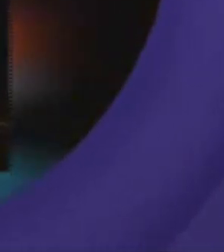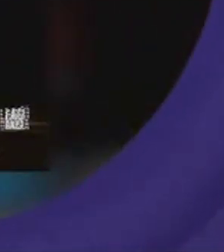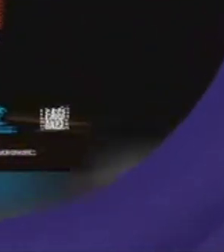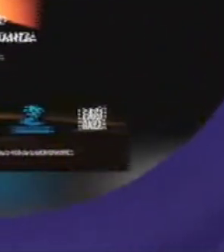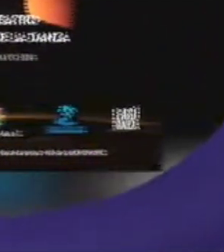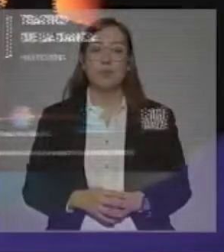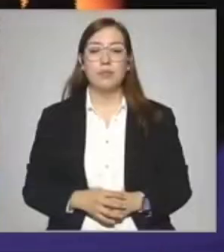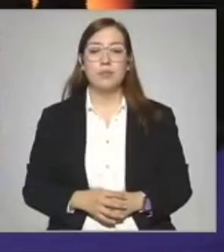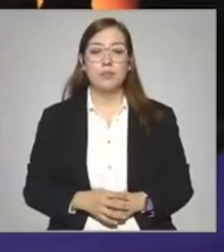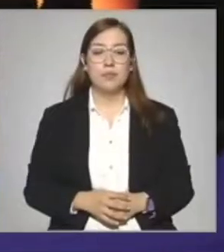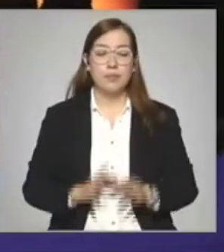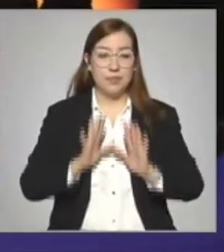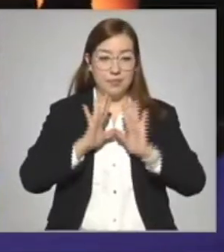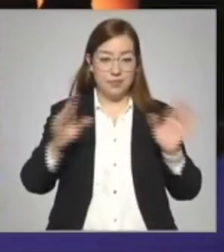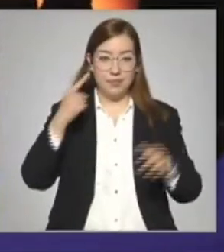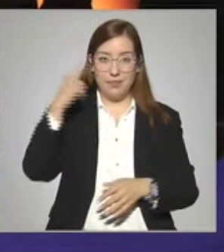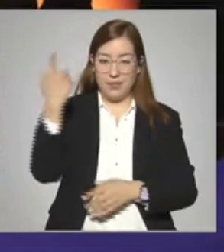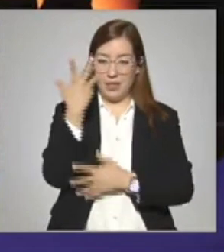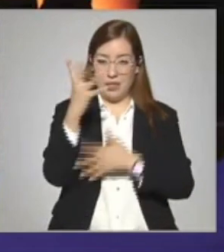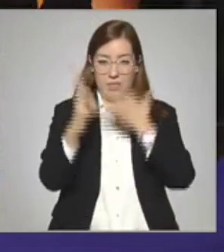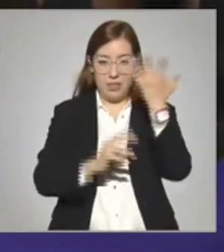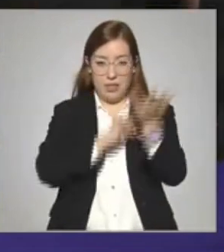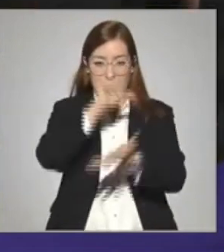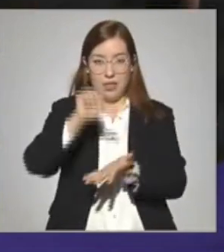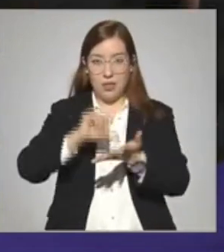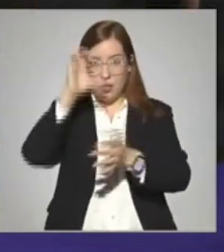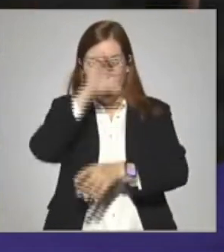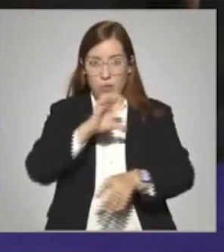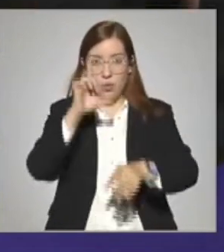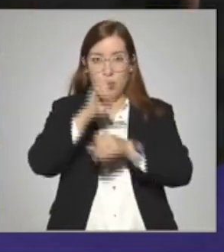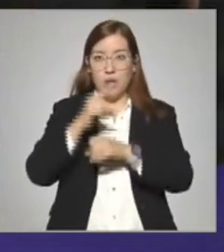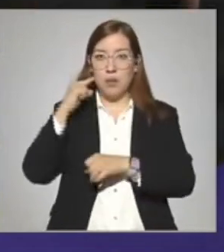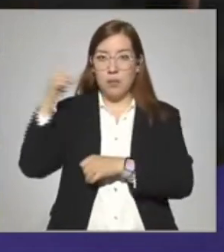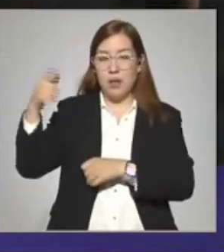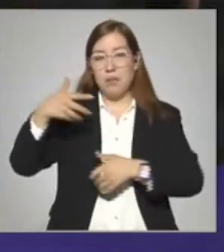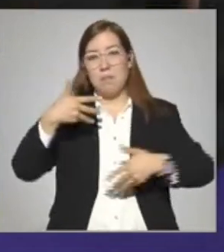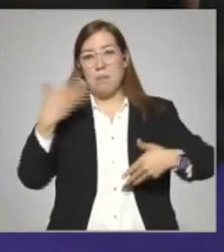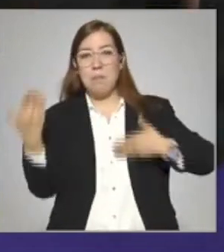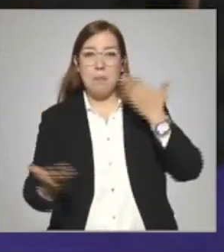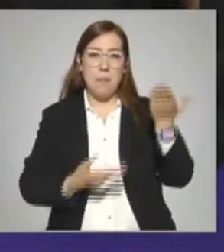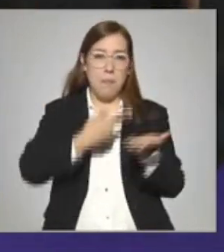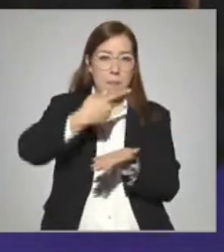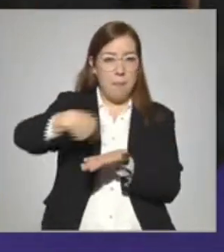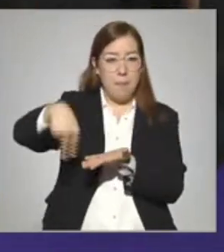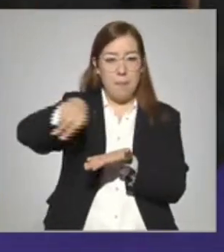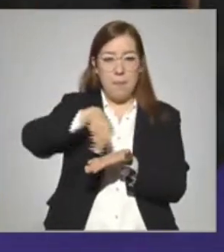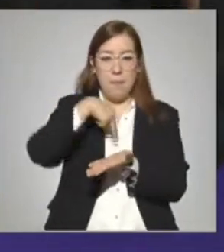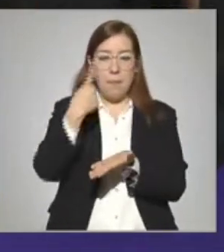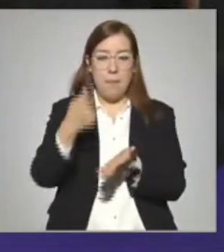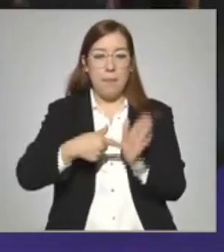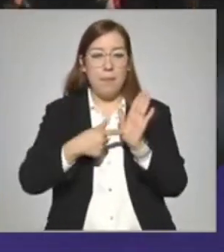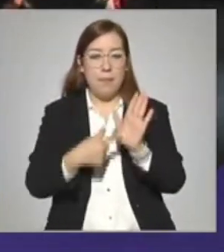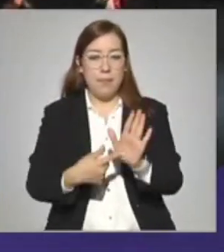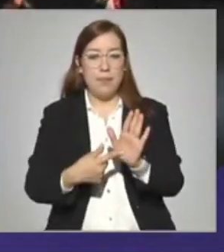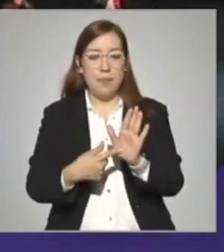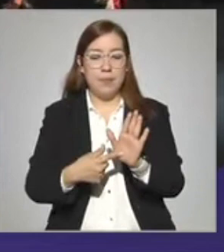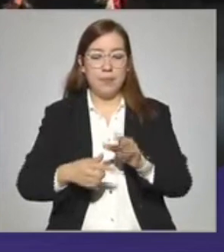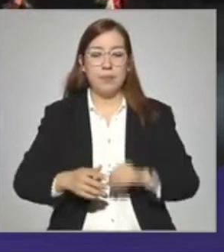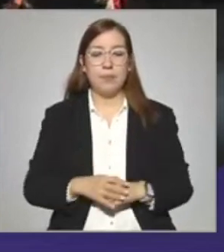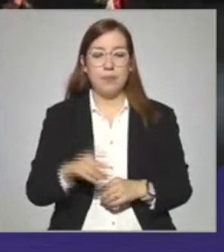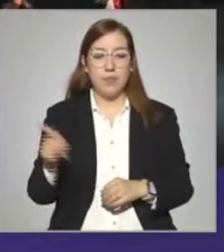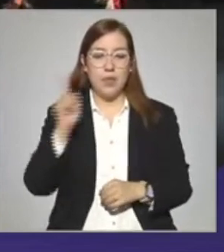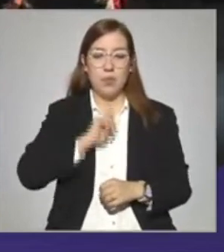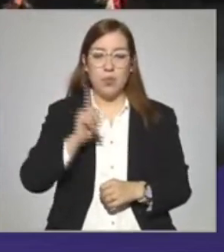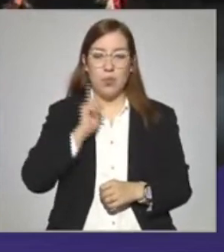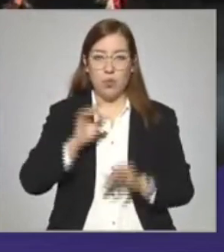Y ya que estamos en el Centro Cultural del Bosque, vamos a poner algo de danza contemporánea sobre los escenarios. De la inspiración de la